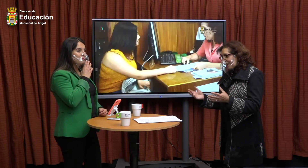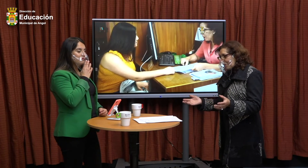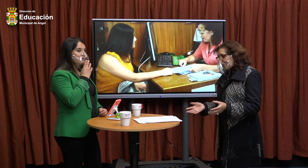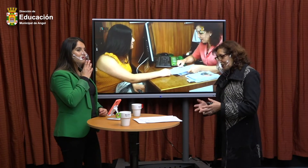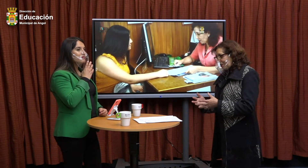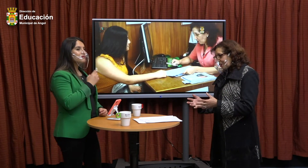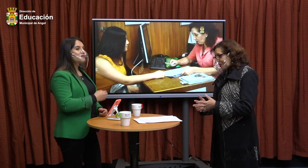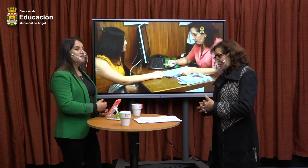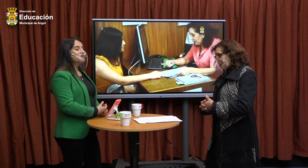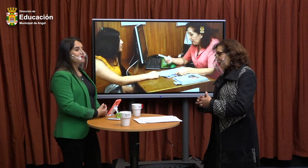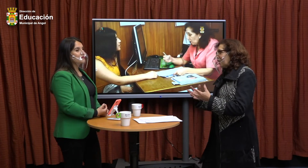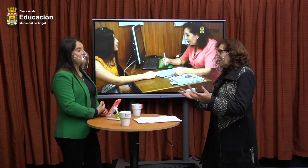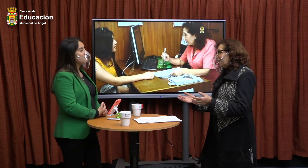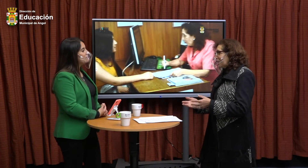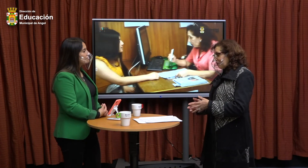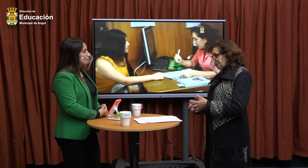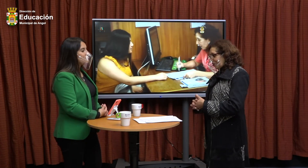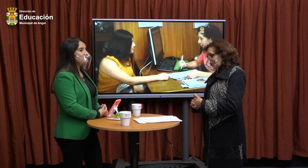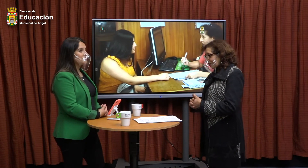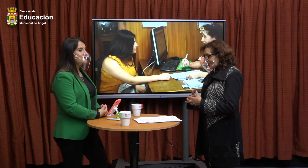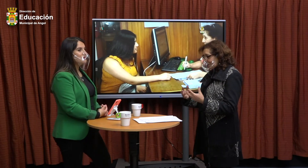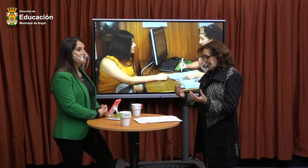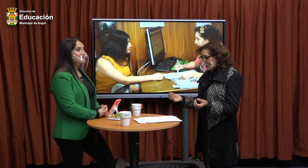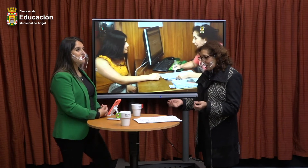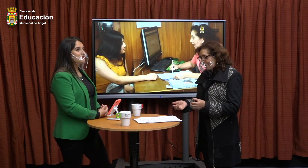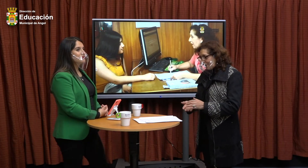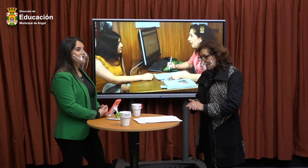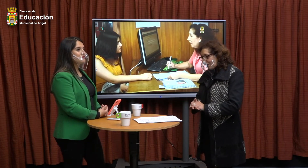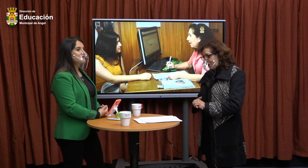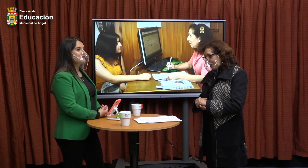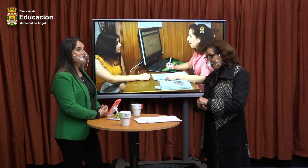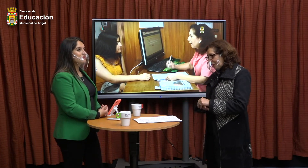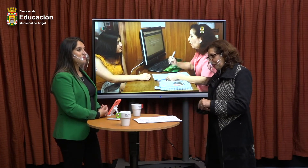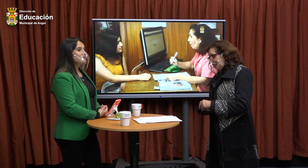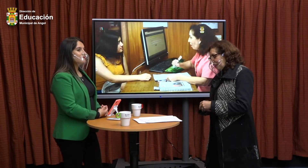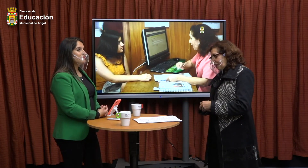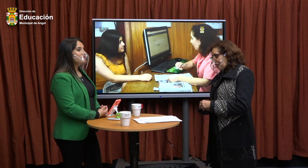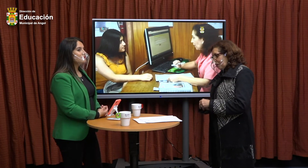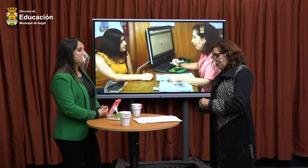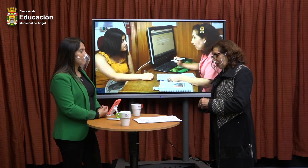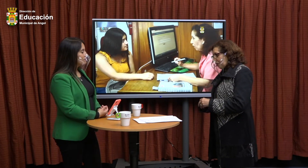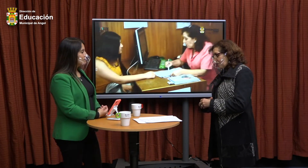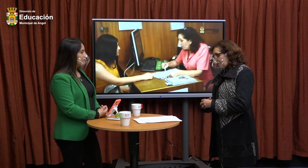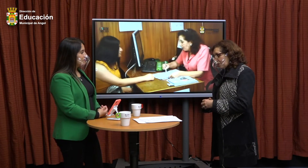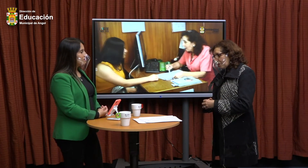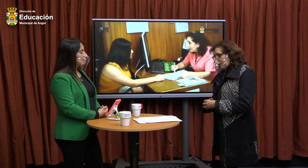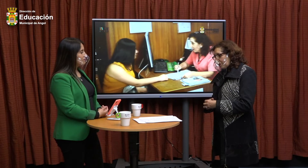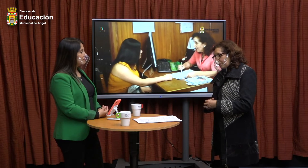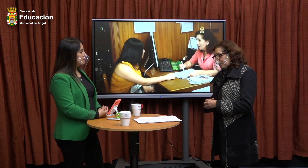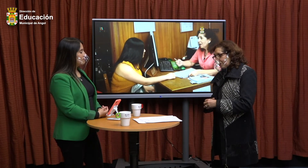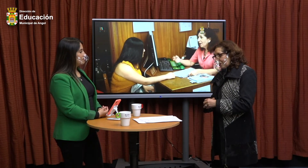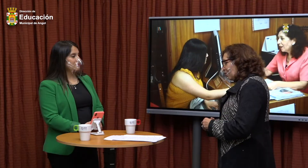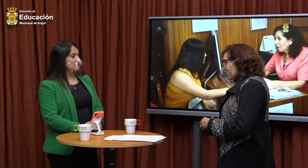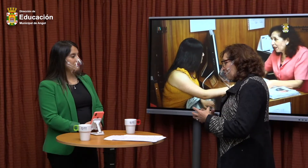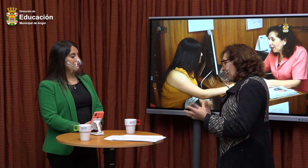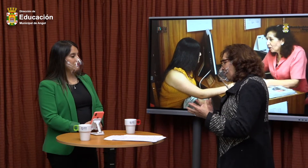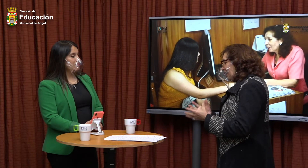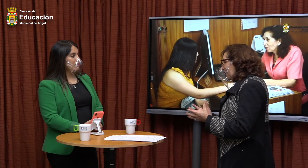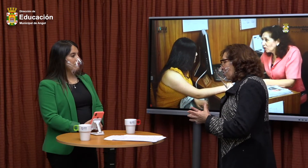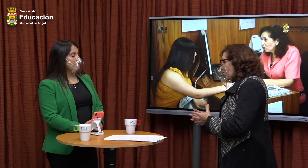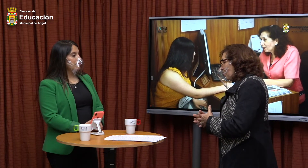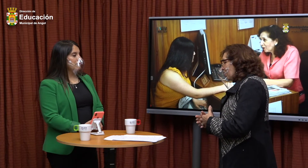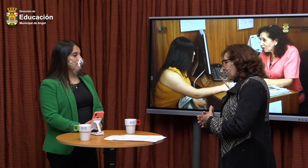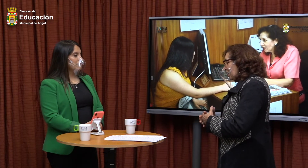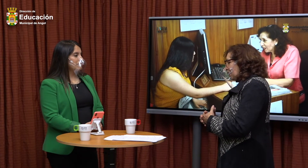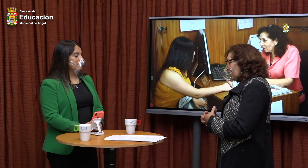institucionales, deportivas, etcétera, para la gente que me conoce seguramente lo va a recordar. Pero lo que más